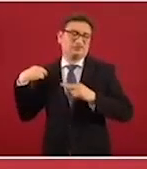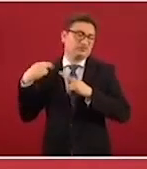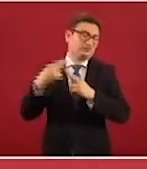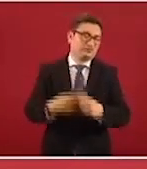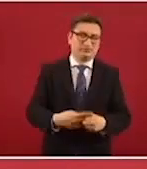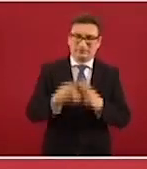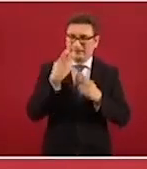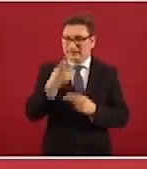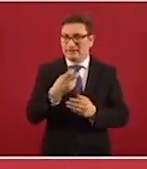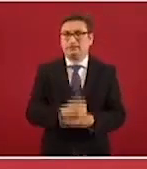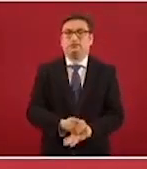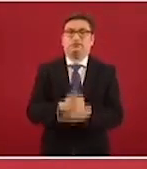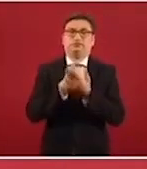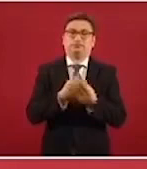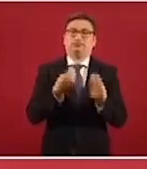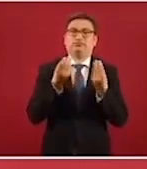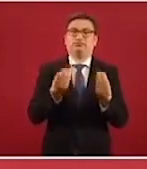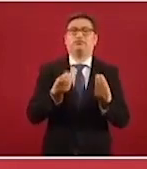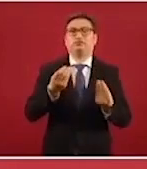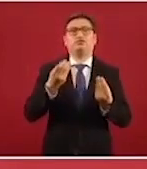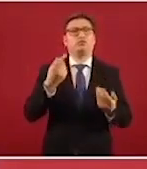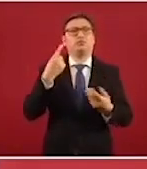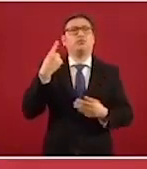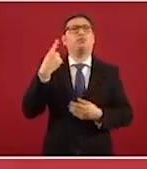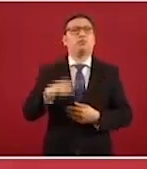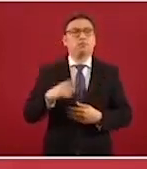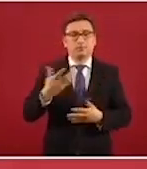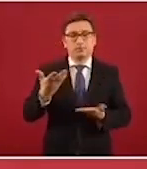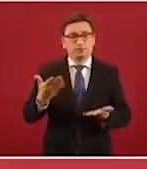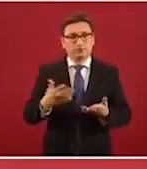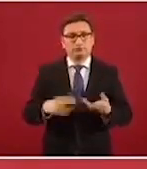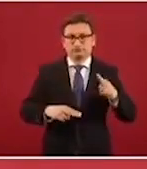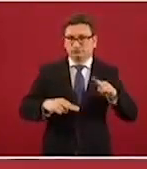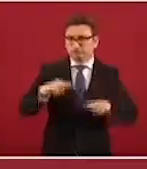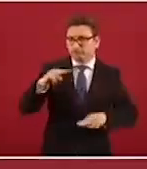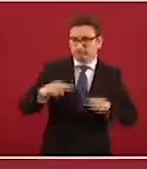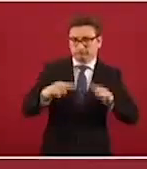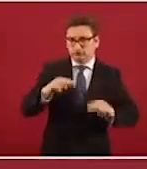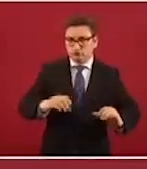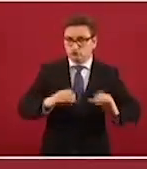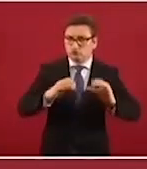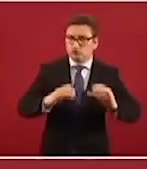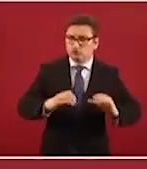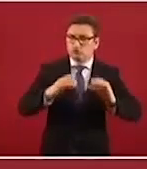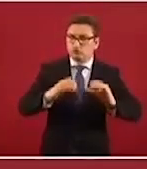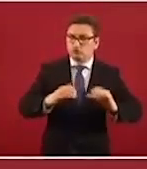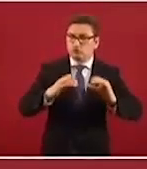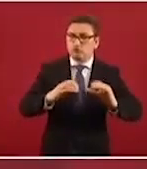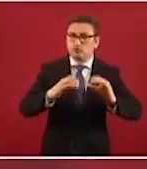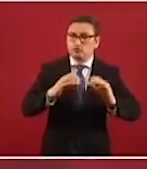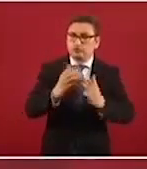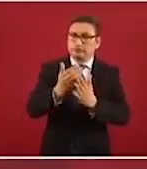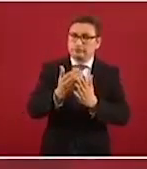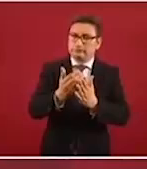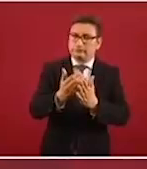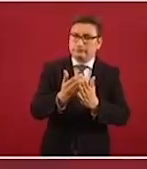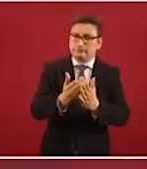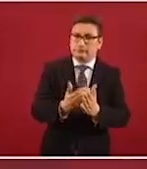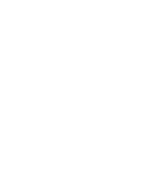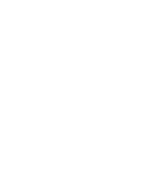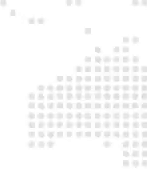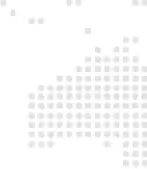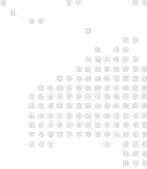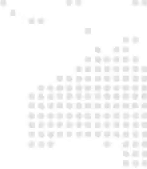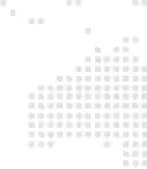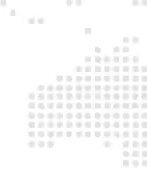mucho a ir retrasando la etapa crítica.